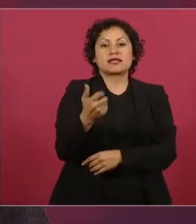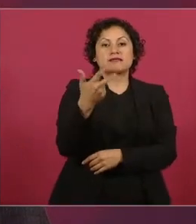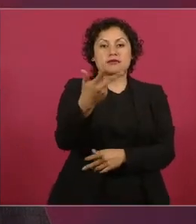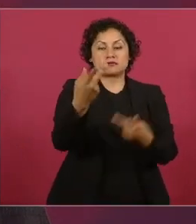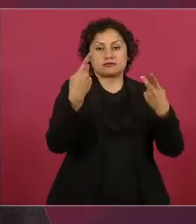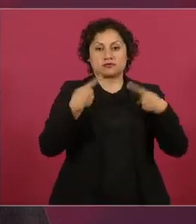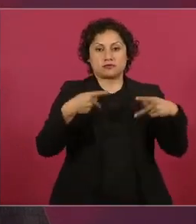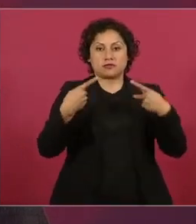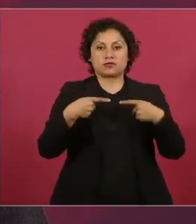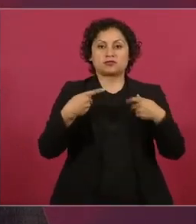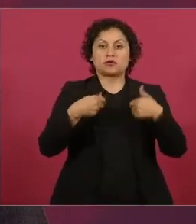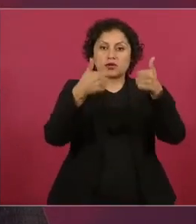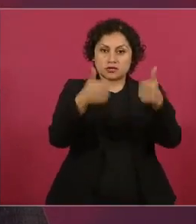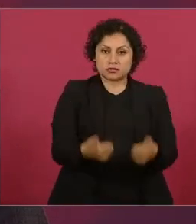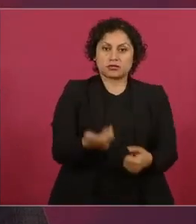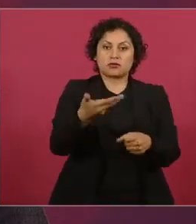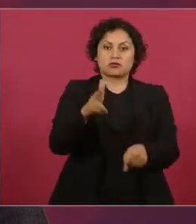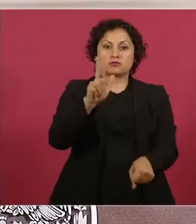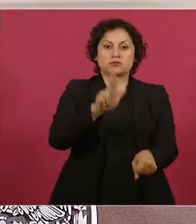consecuencia